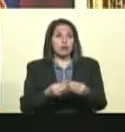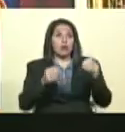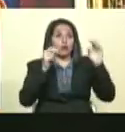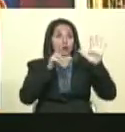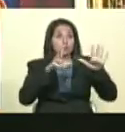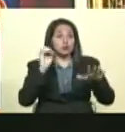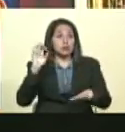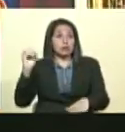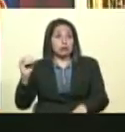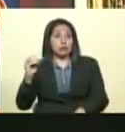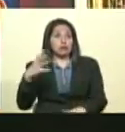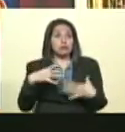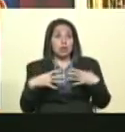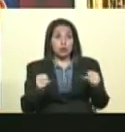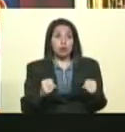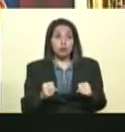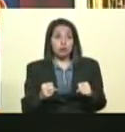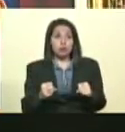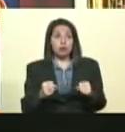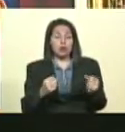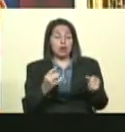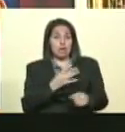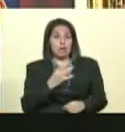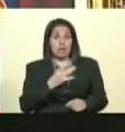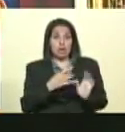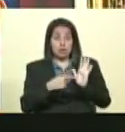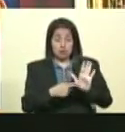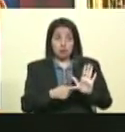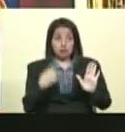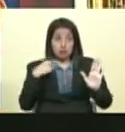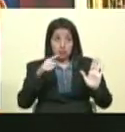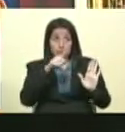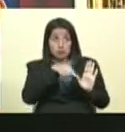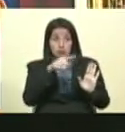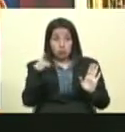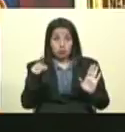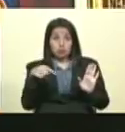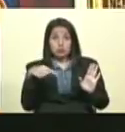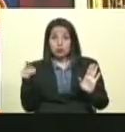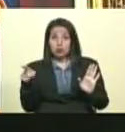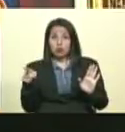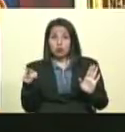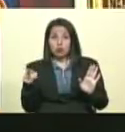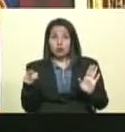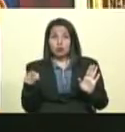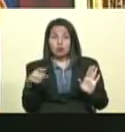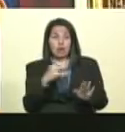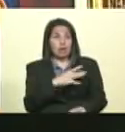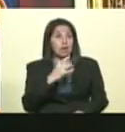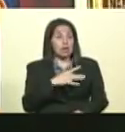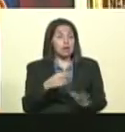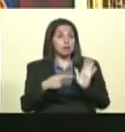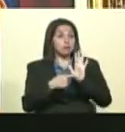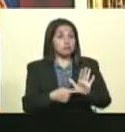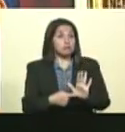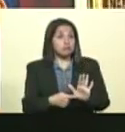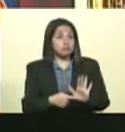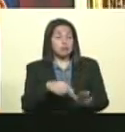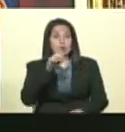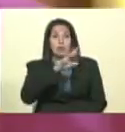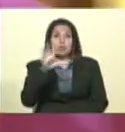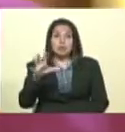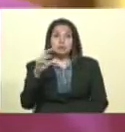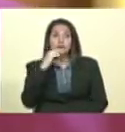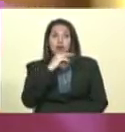¿verdad? Con el carnet de la patria. ¿Ustedes tienen carnet de la patria? El carnet de la patria, ya saben, el domingo, 15 de